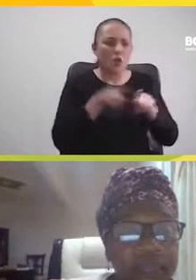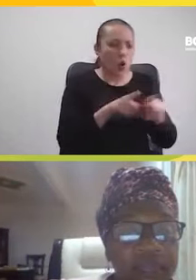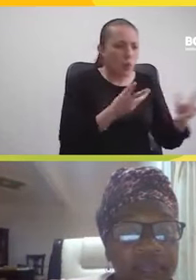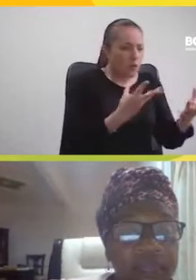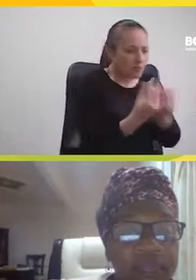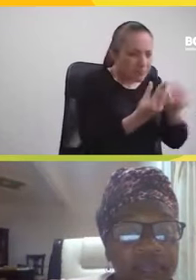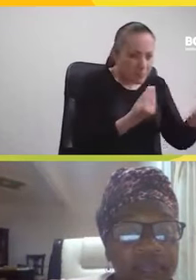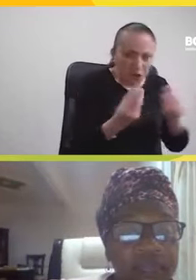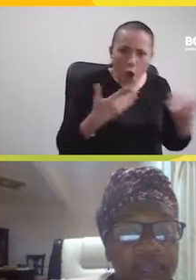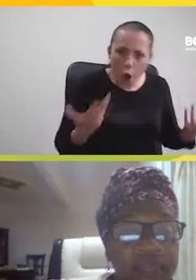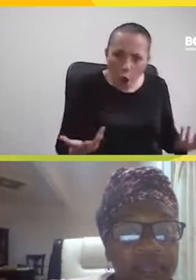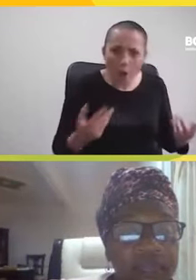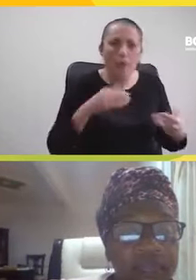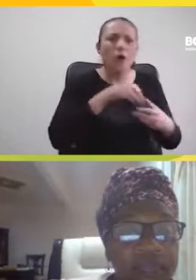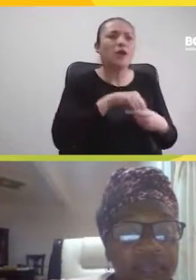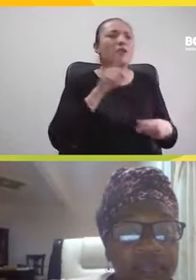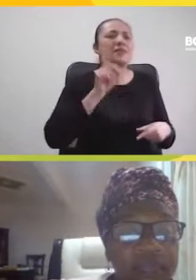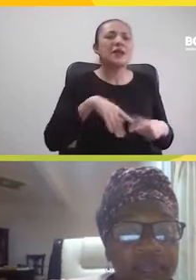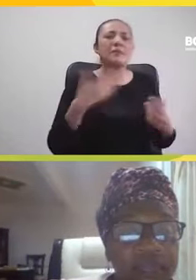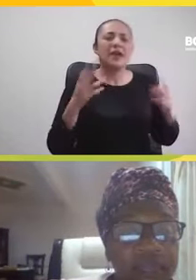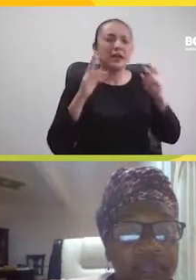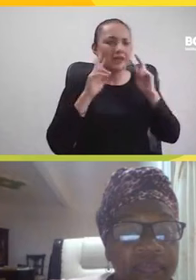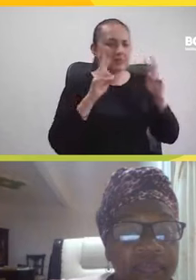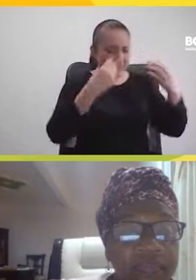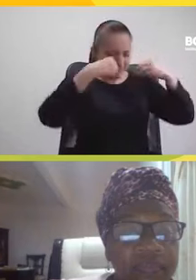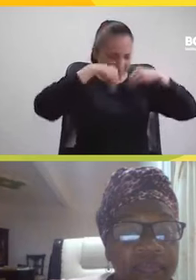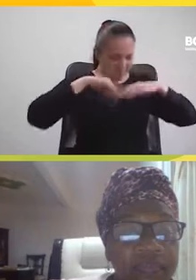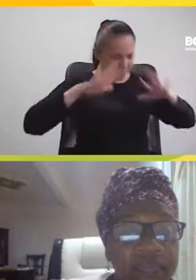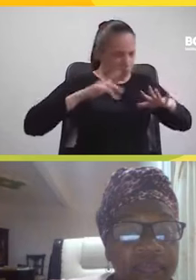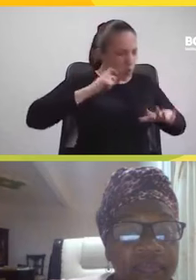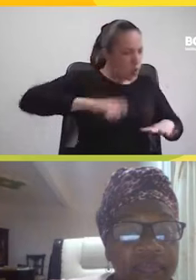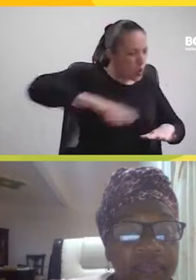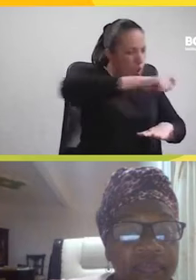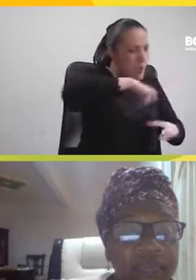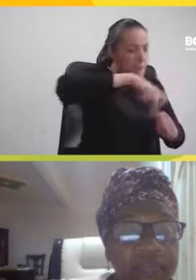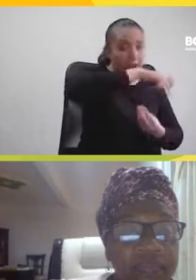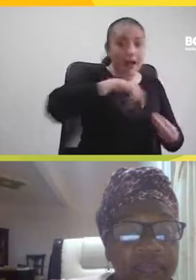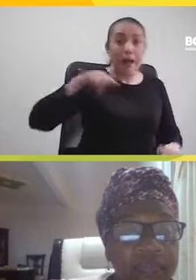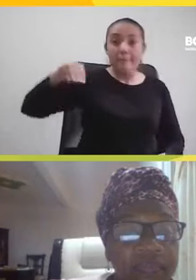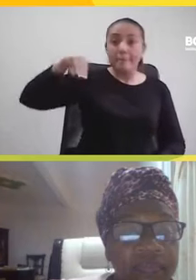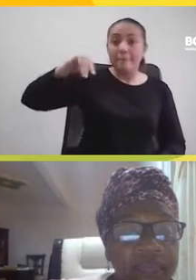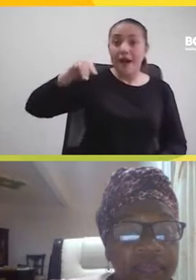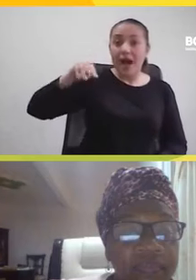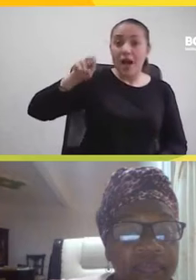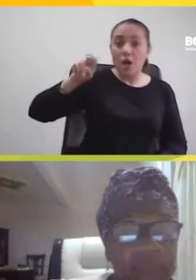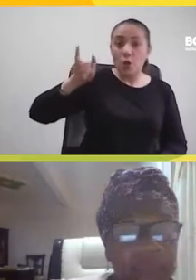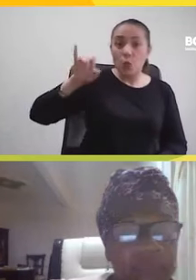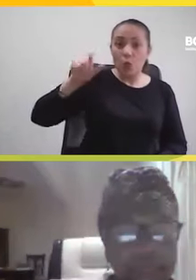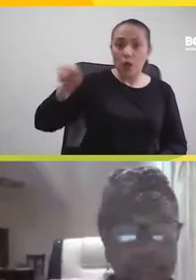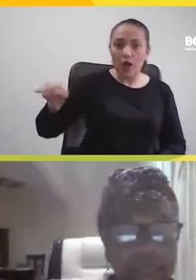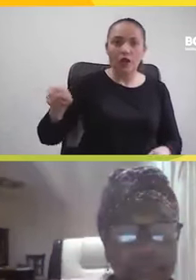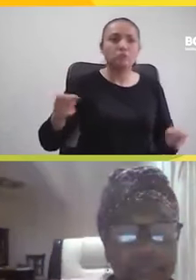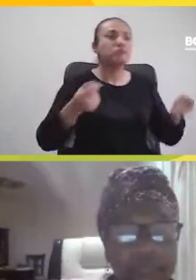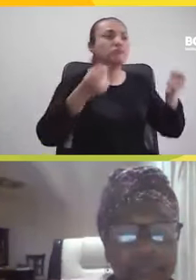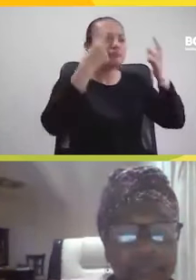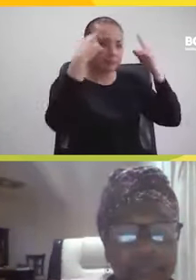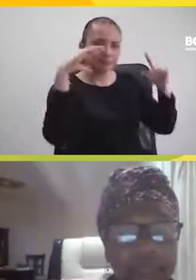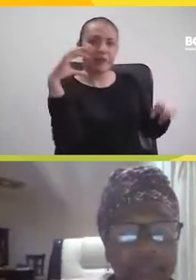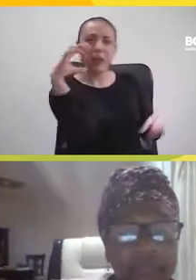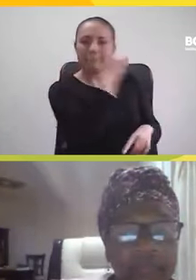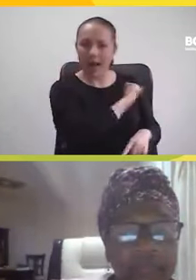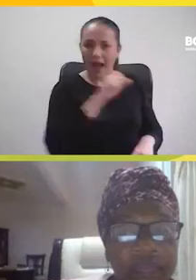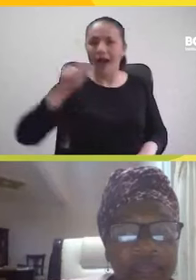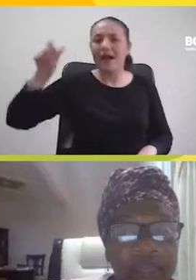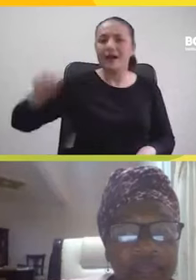toda esa cosmovisión de lo que nosotros somos, Manuel lo entendió, Manuel lo comprendió, y en algunas de